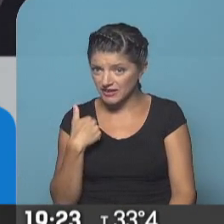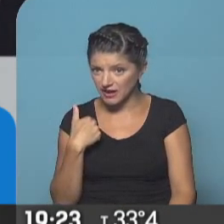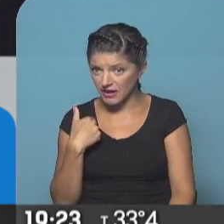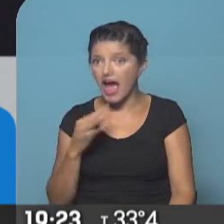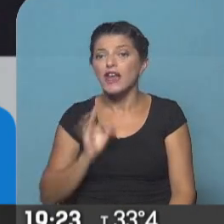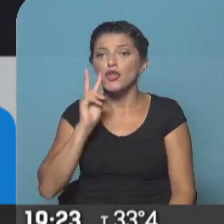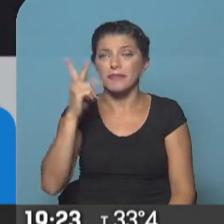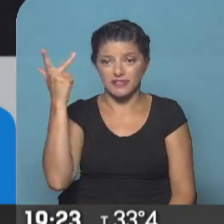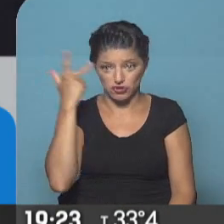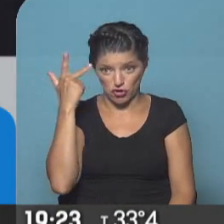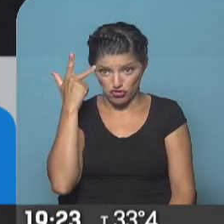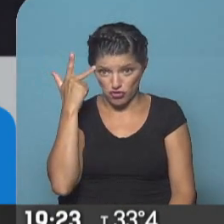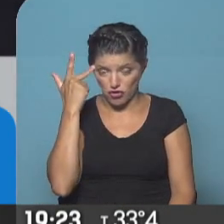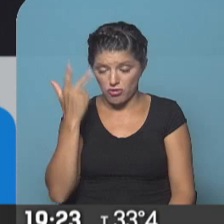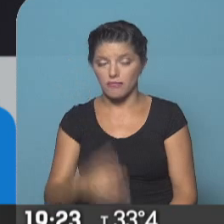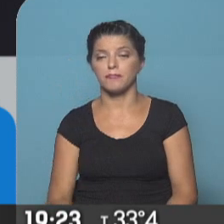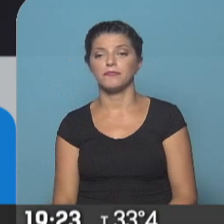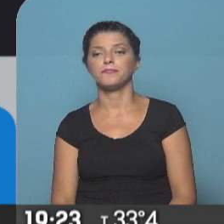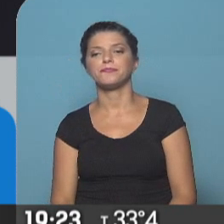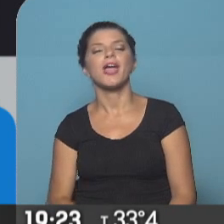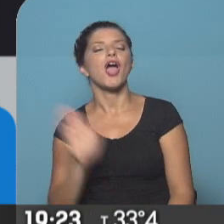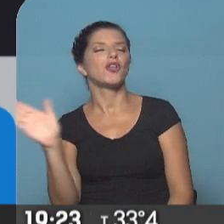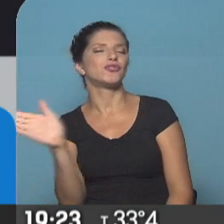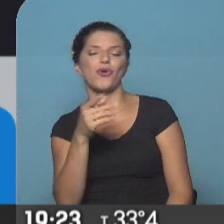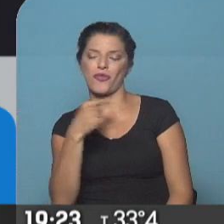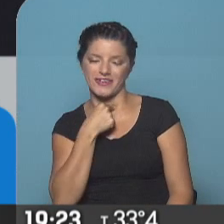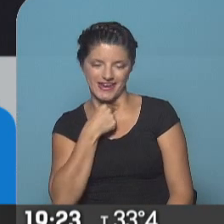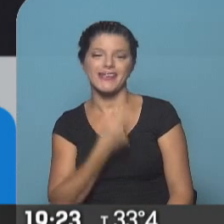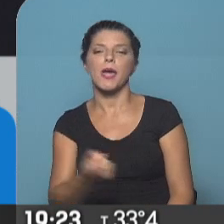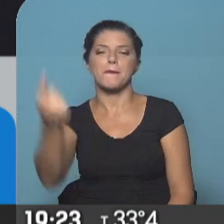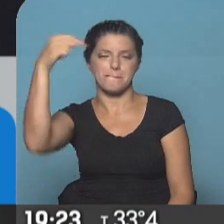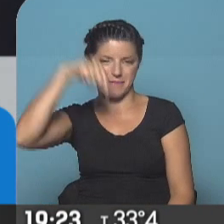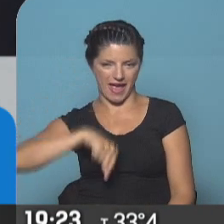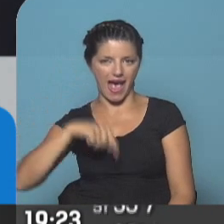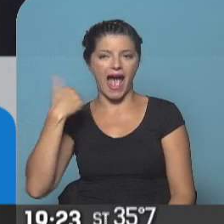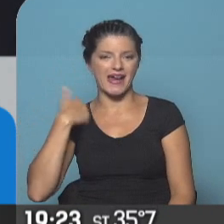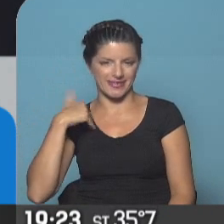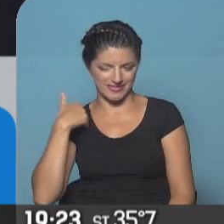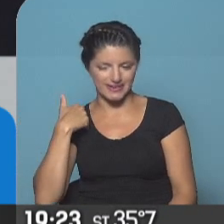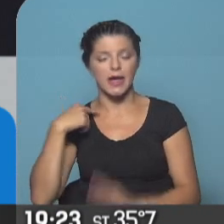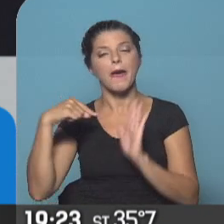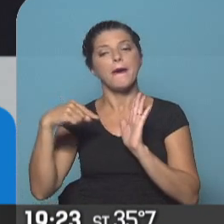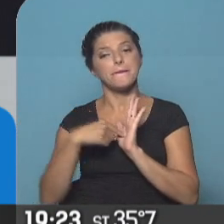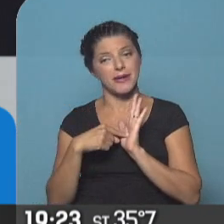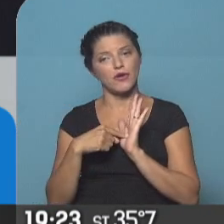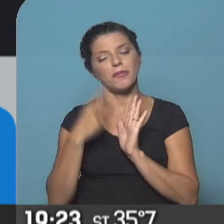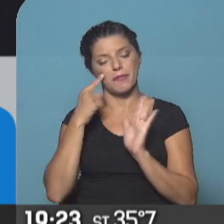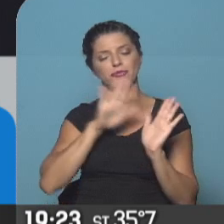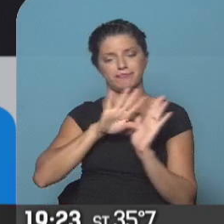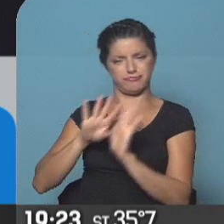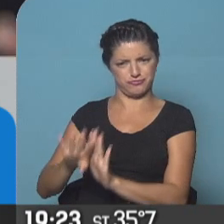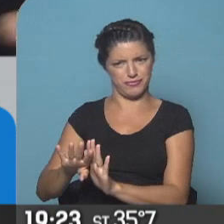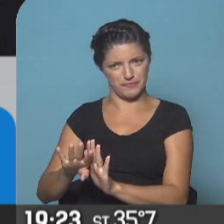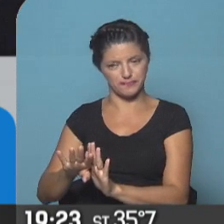Todos estamos ansiosos que el Papa venga a la Argentina, pero también tenemos que deponer nuestros egoísmos. Digamos, el Papa